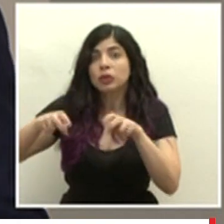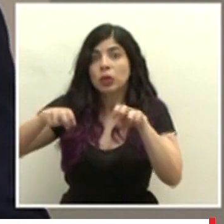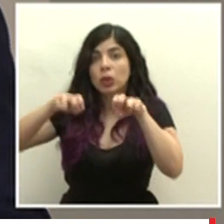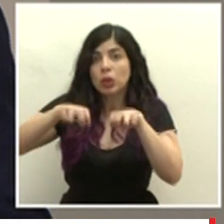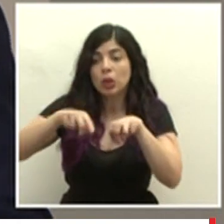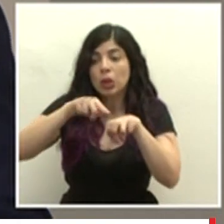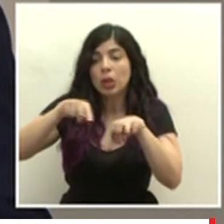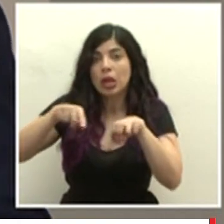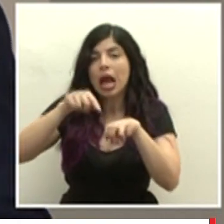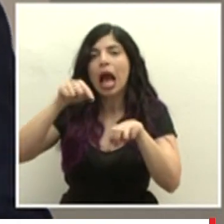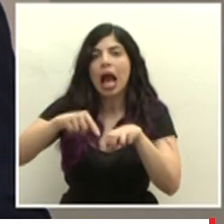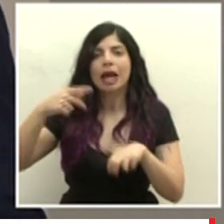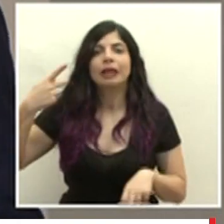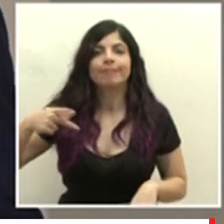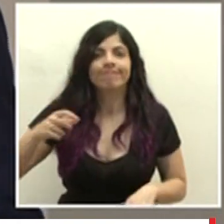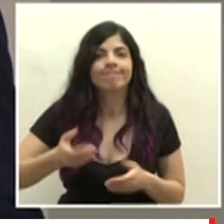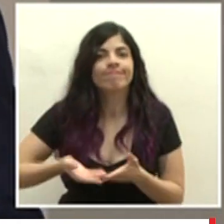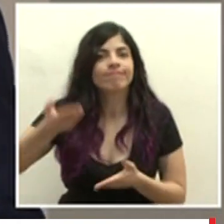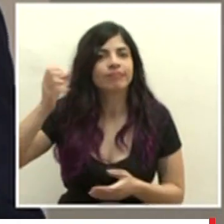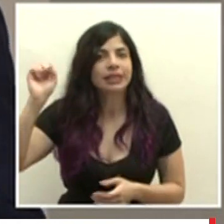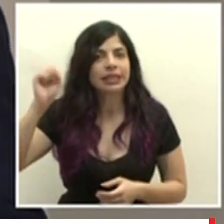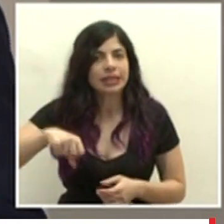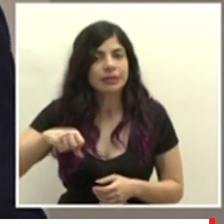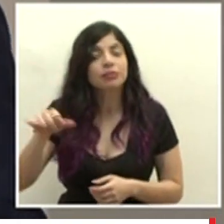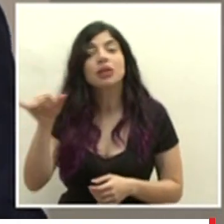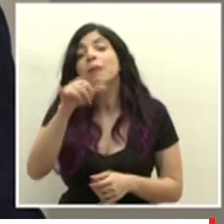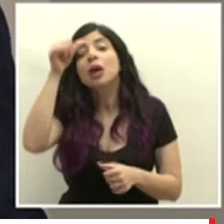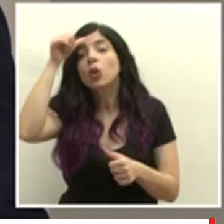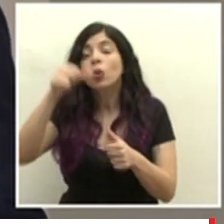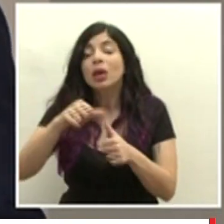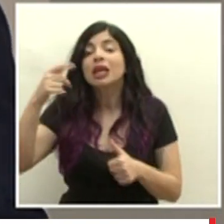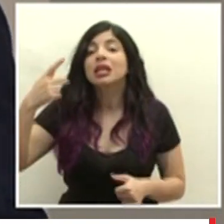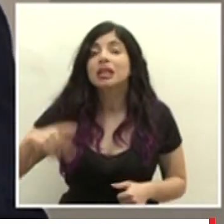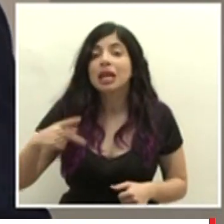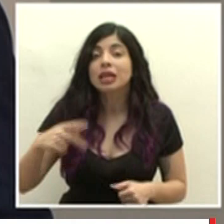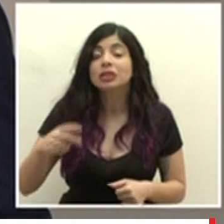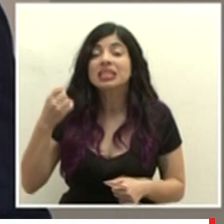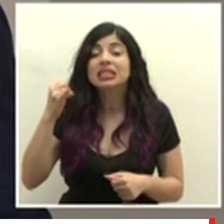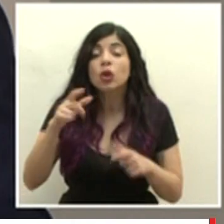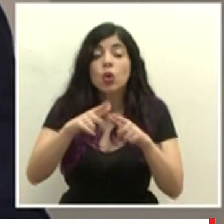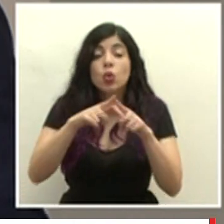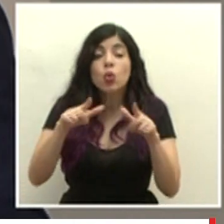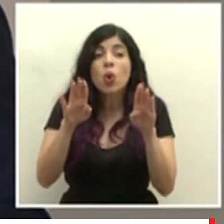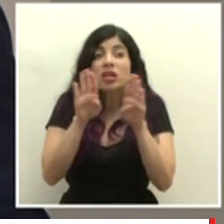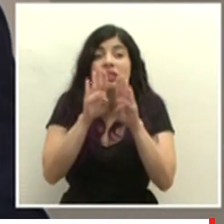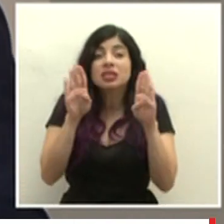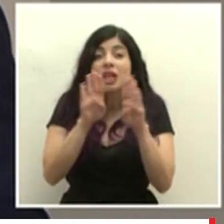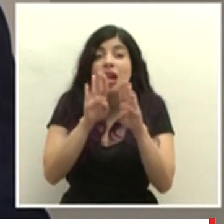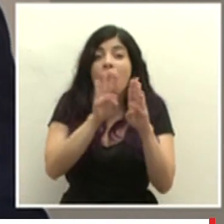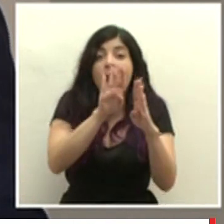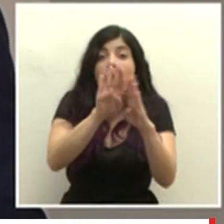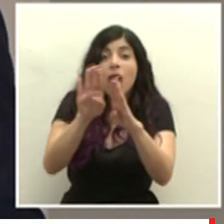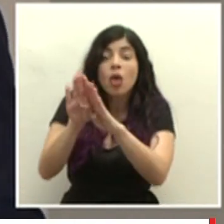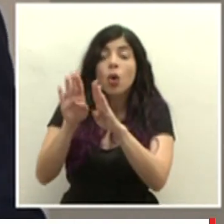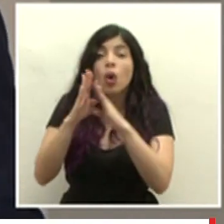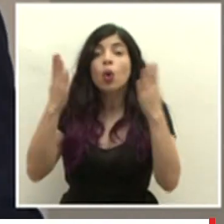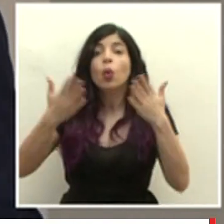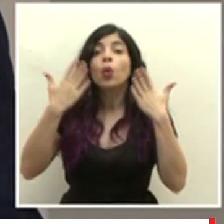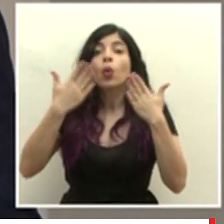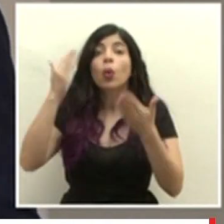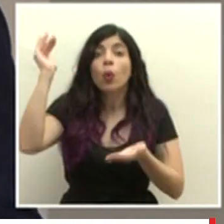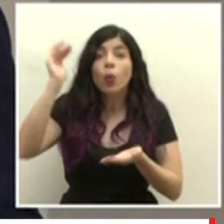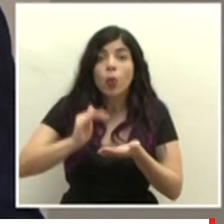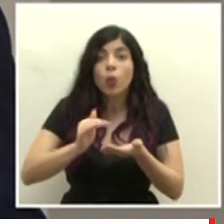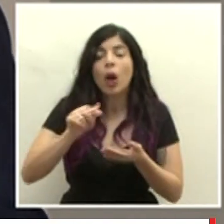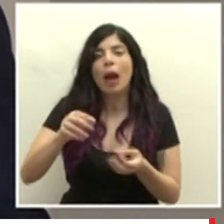el riesgo sí se incrementa. Y recordemos que el riesgo también se incrementa entre más cerrado y menos ventilado sea el lugar. Así que por eso es que se